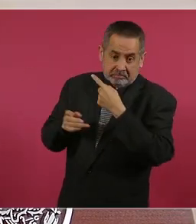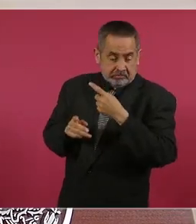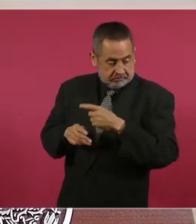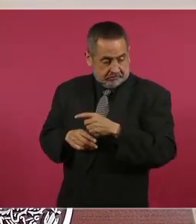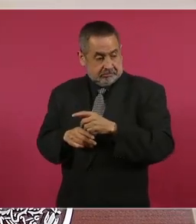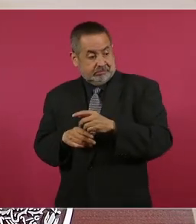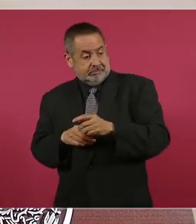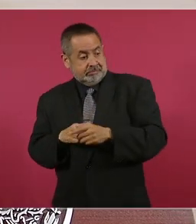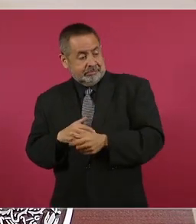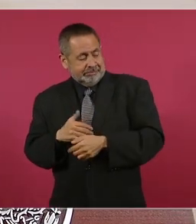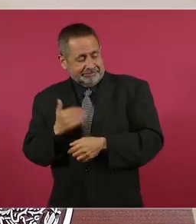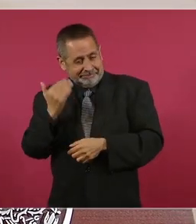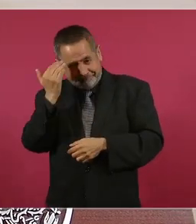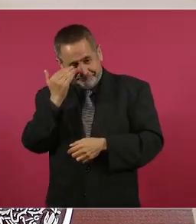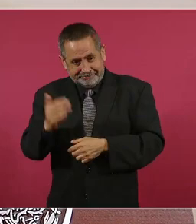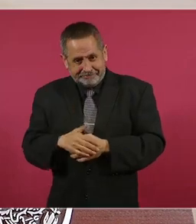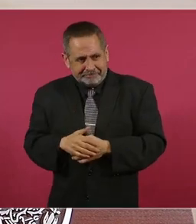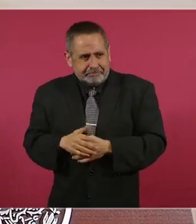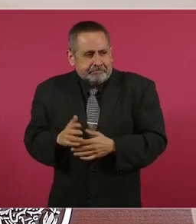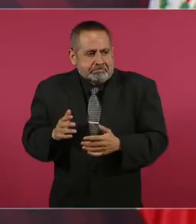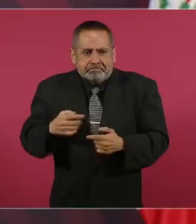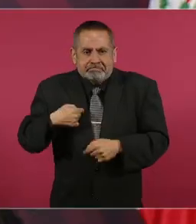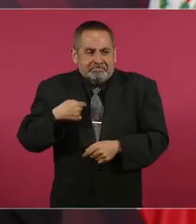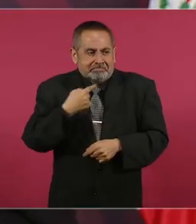Estoy seguro que no le he hecho nada.